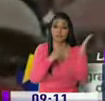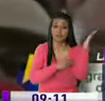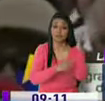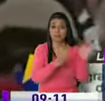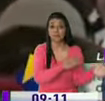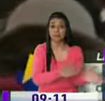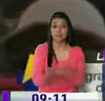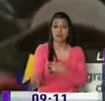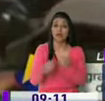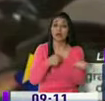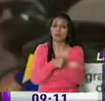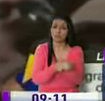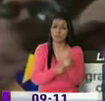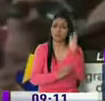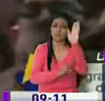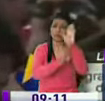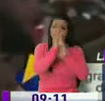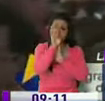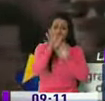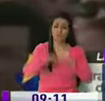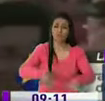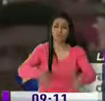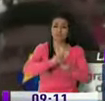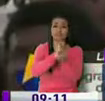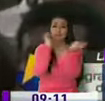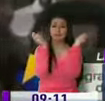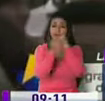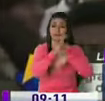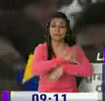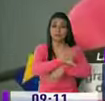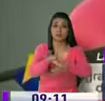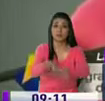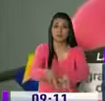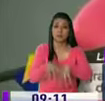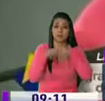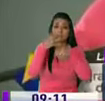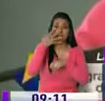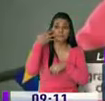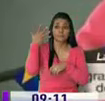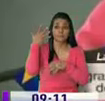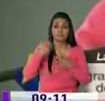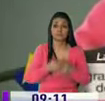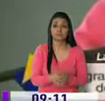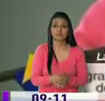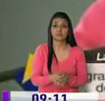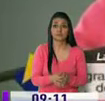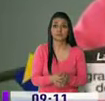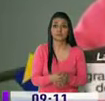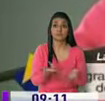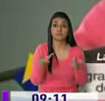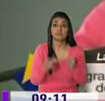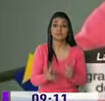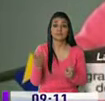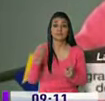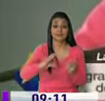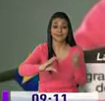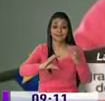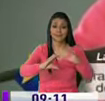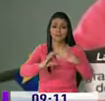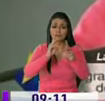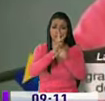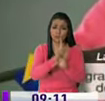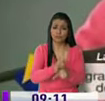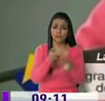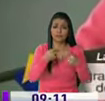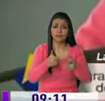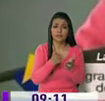permitirá avanzar en la gran minga agropecuaria en la Amazonía. Diversificará además los ingresos, permitirá el